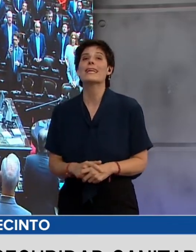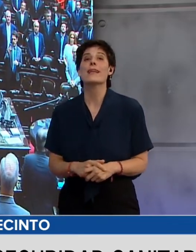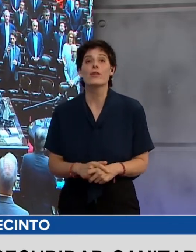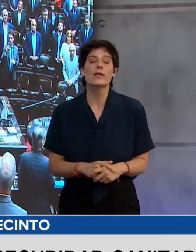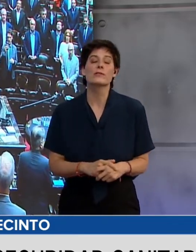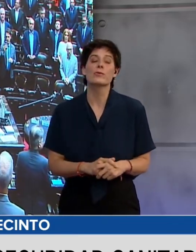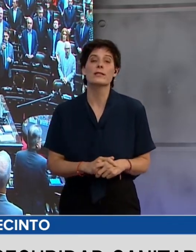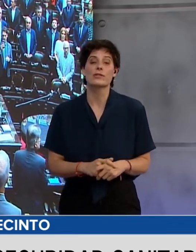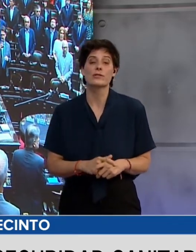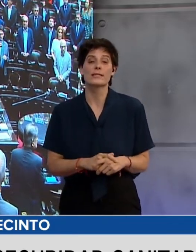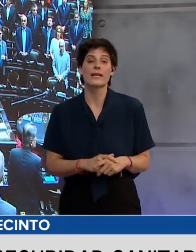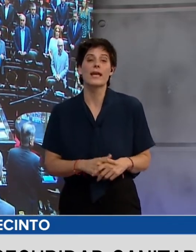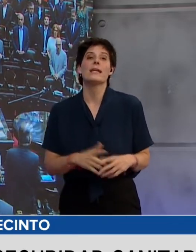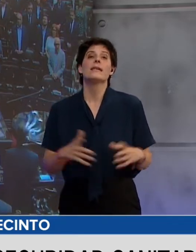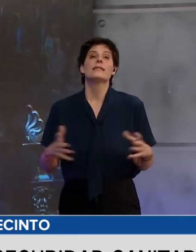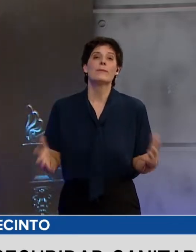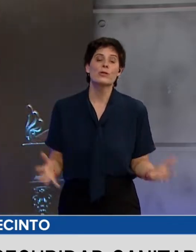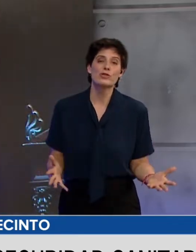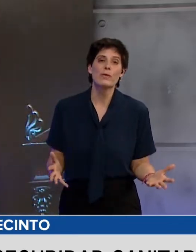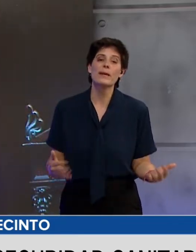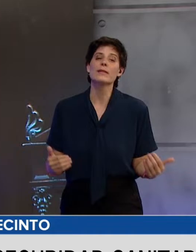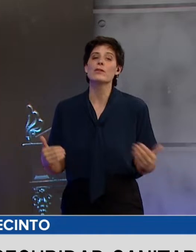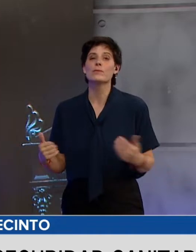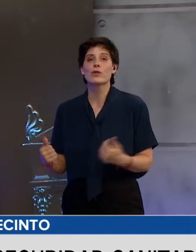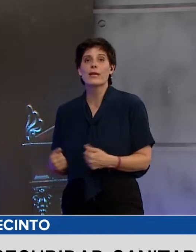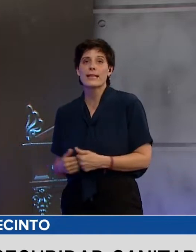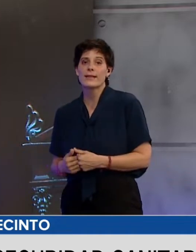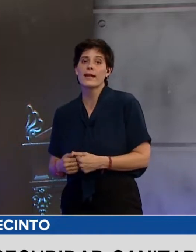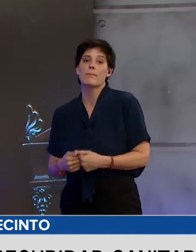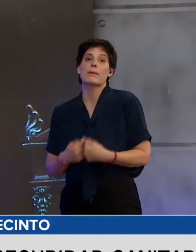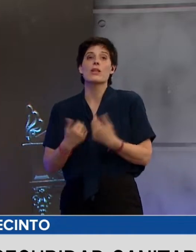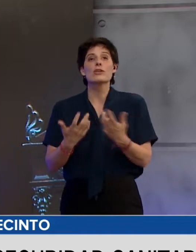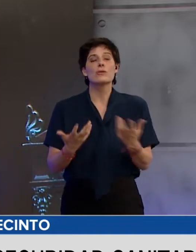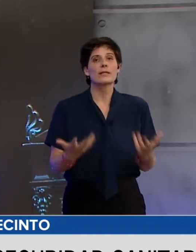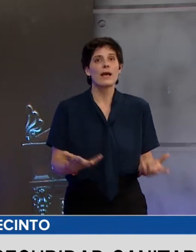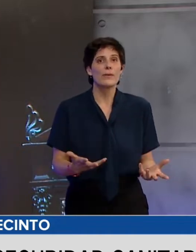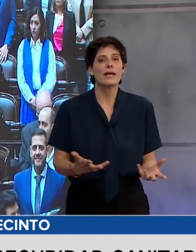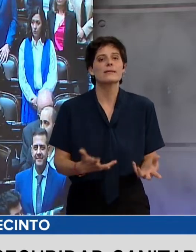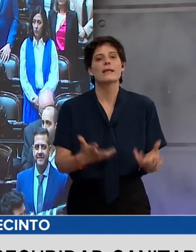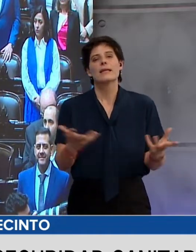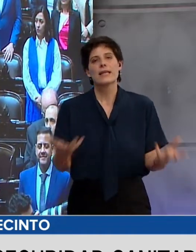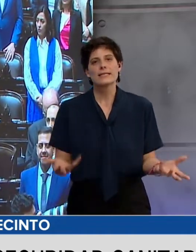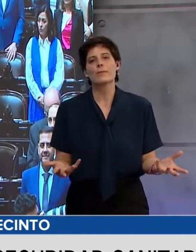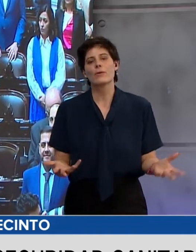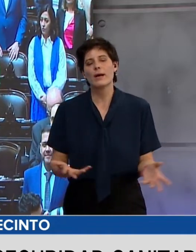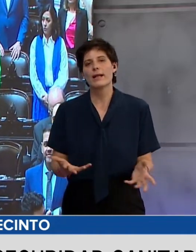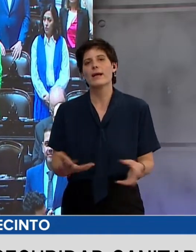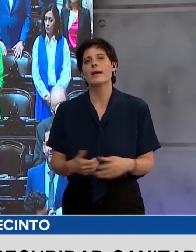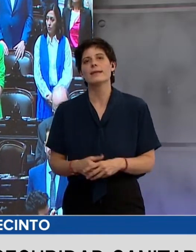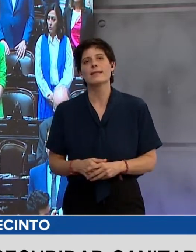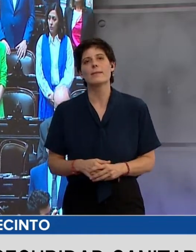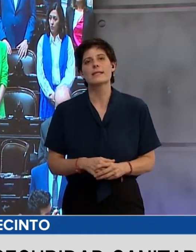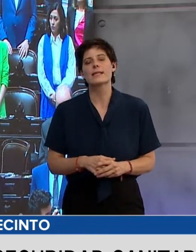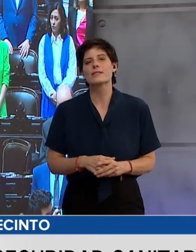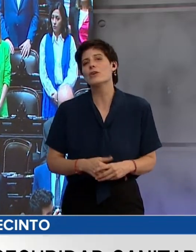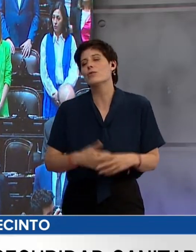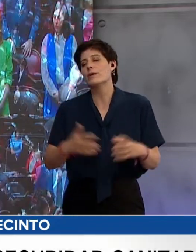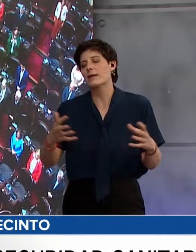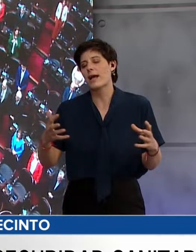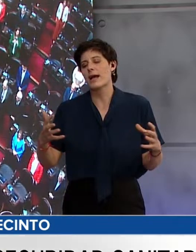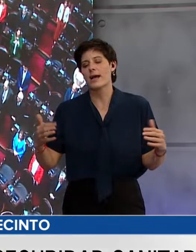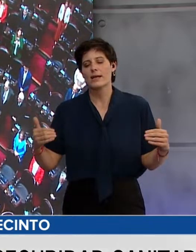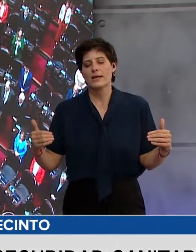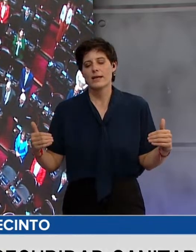como legisladores de sus distritos. Así que se aprovechó el momento, el diputado Ketlag pidió sobre tablas que se aprobara esta media